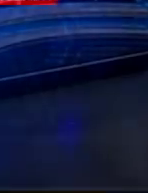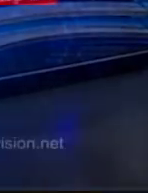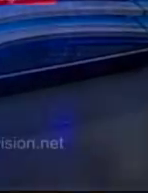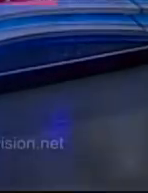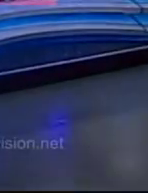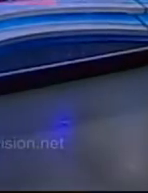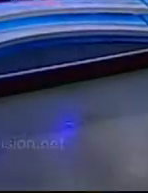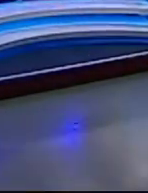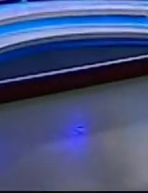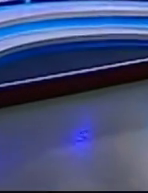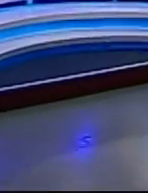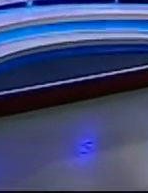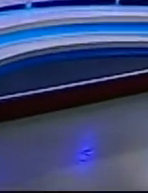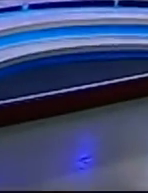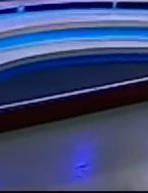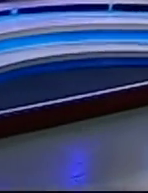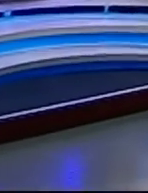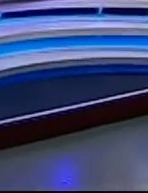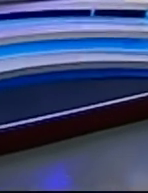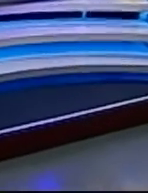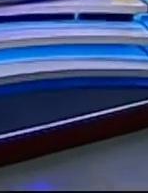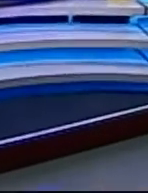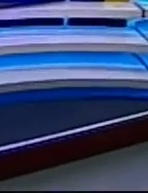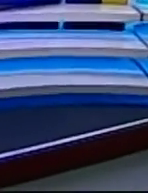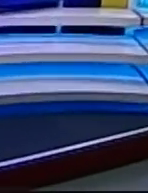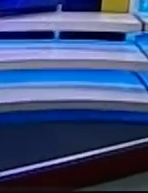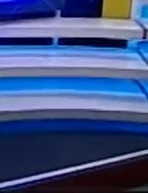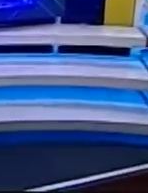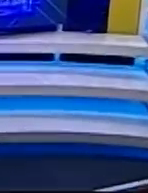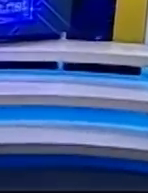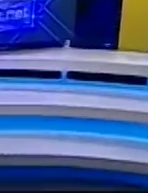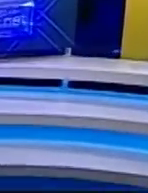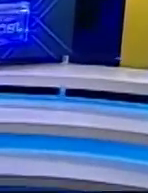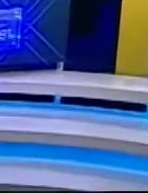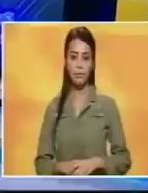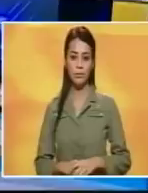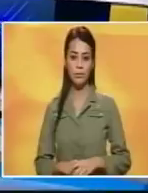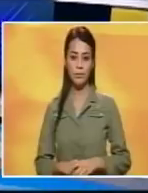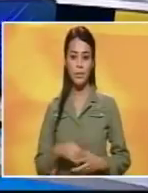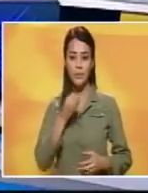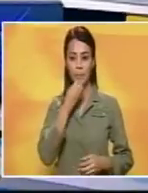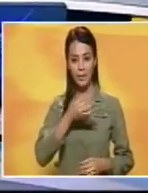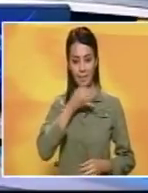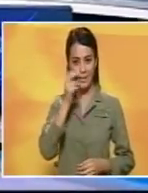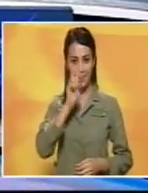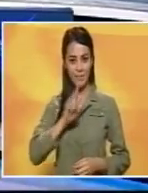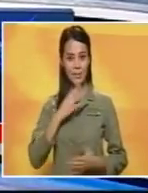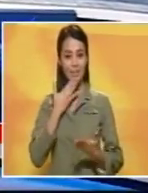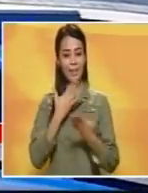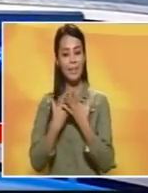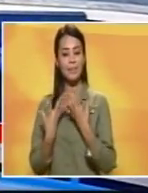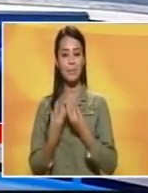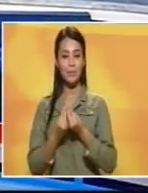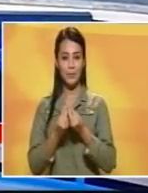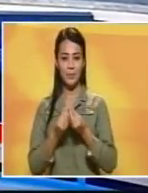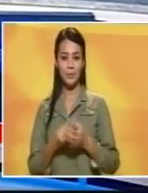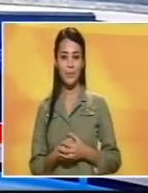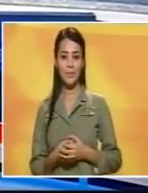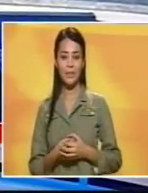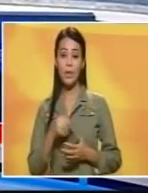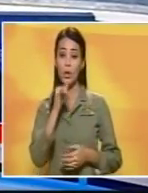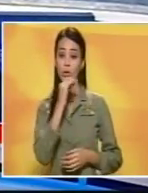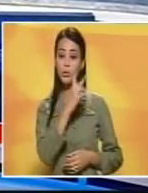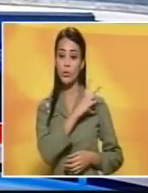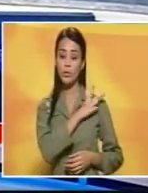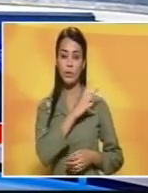Noticiero Venevisión. Información justa y balanceada. Muy buenas tardes, Venezuela. Gracias por acompañarnos en la